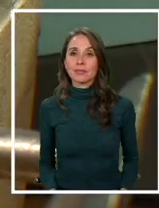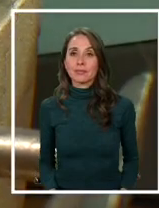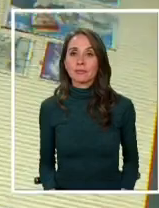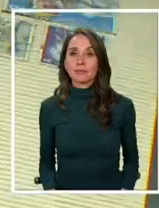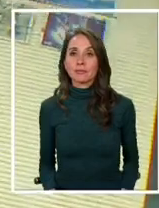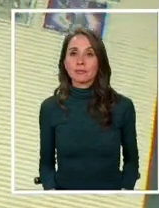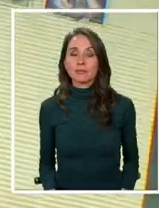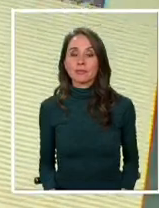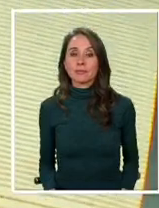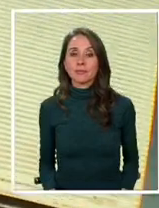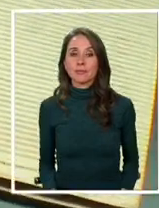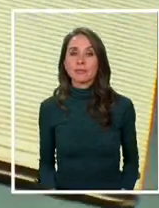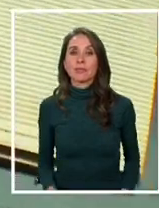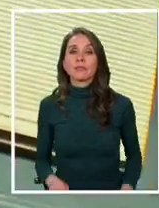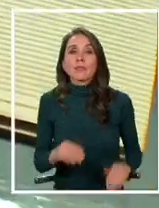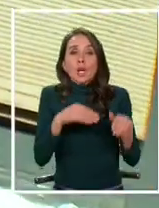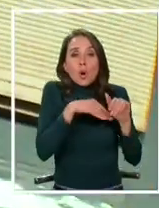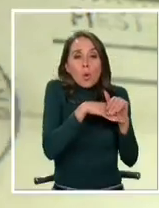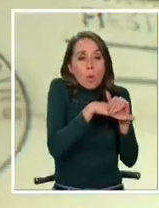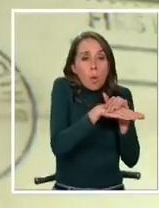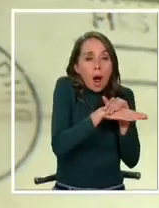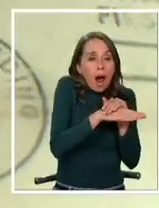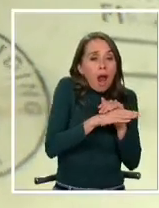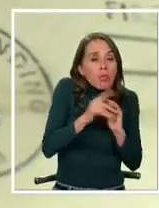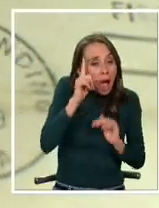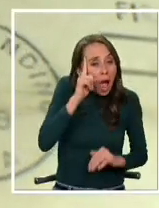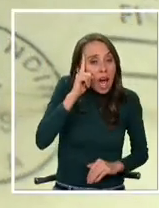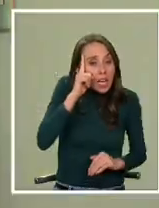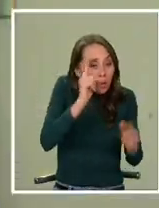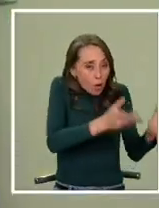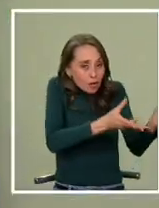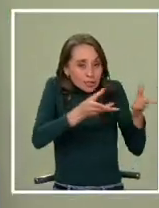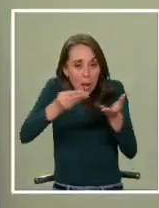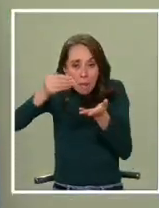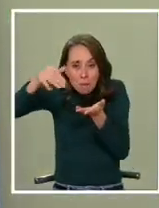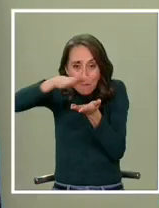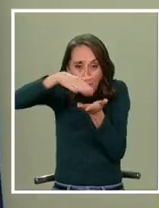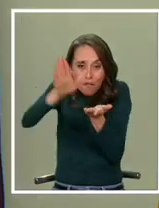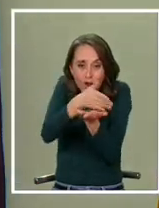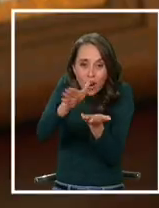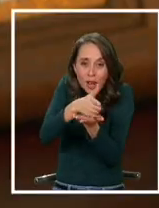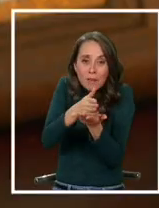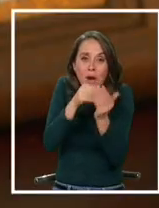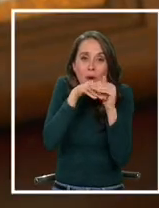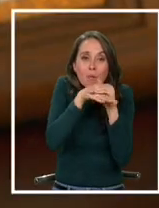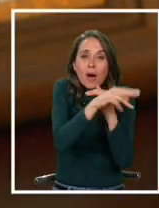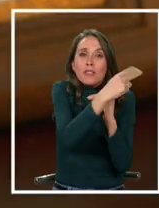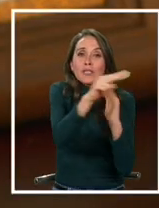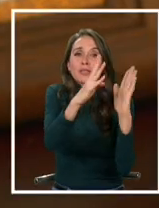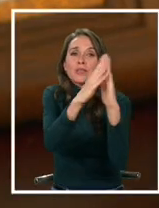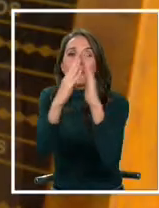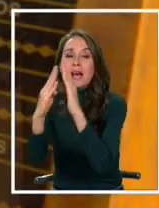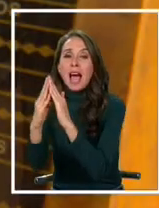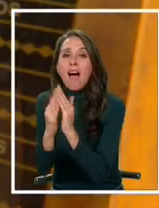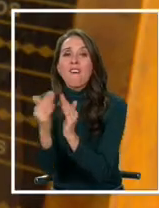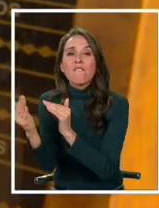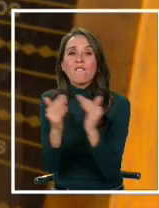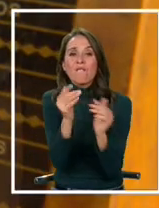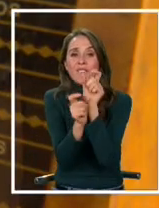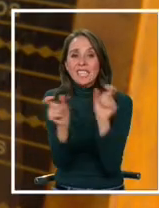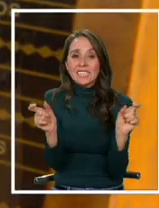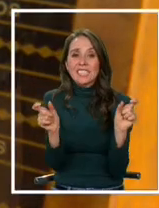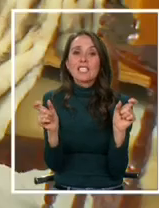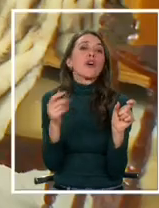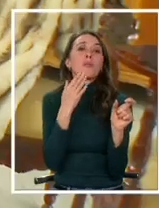visitantes desempolvar sus recuerdos más valiosos esos que conservan como un tesoro al interior de sus hogares son vecinos que no